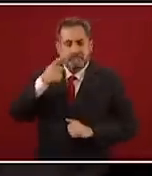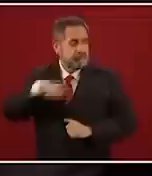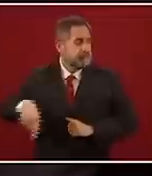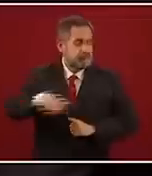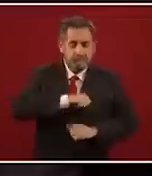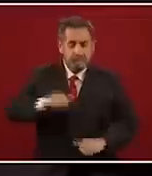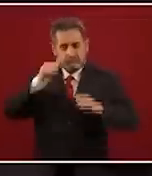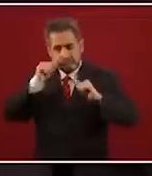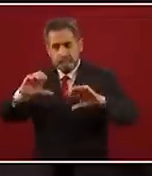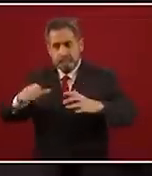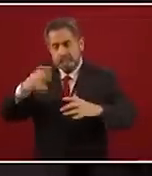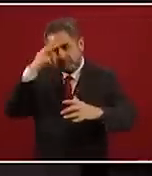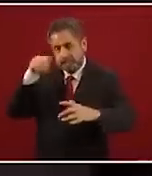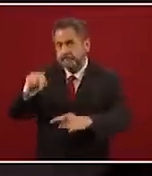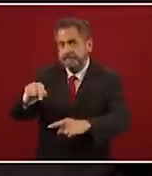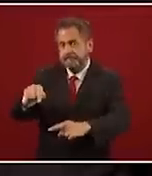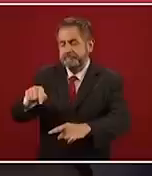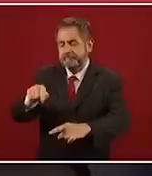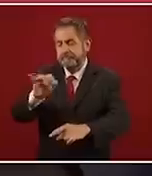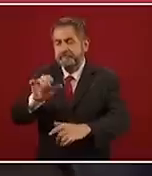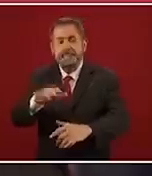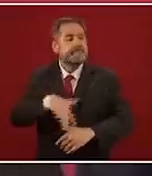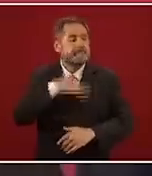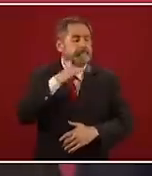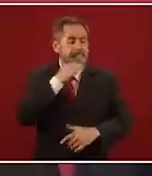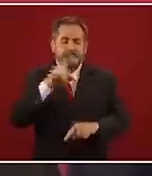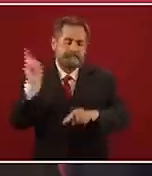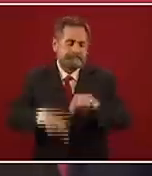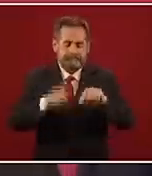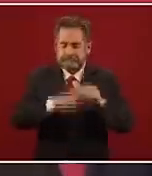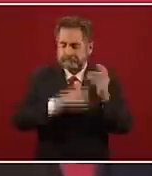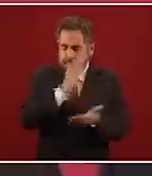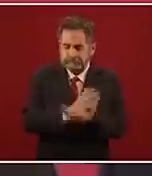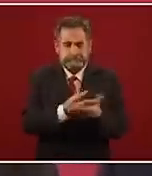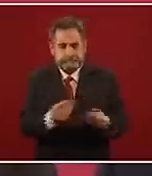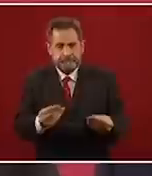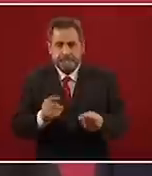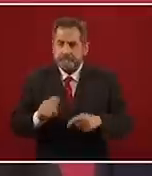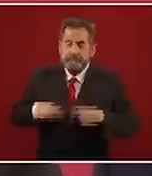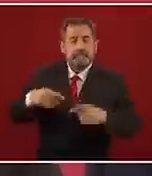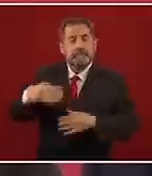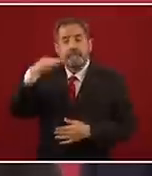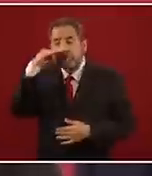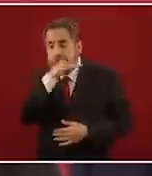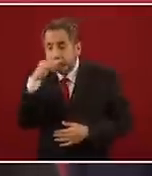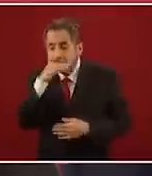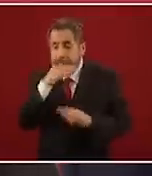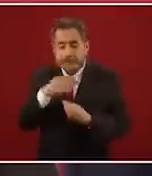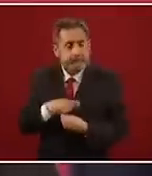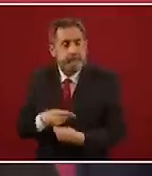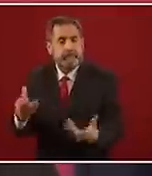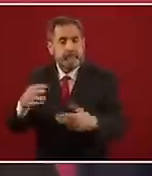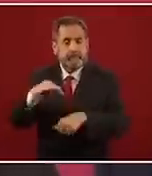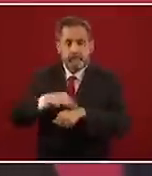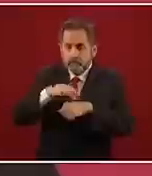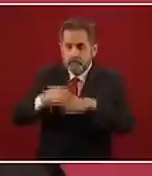los mexicanos, y que se acabe la corrupción y que se haga valer la gratuidad en atención médica y